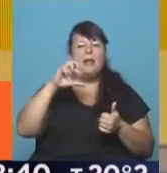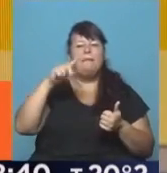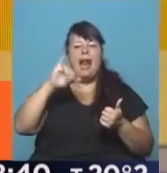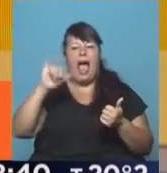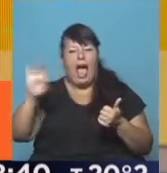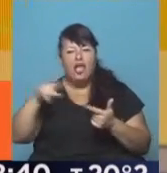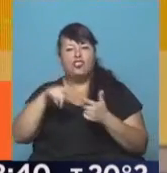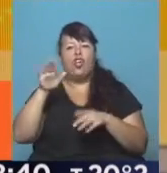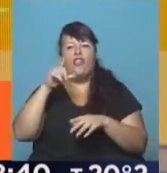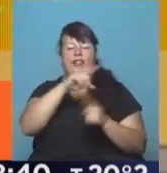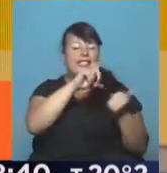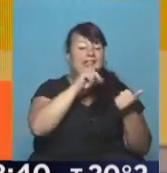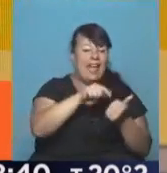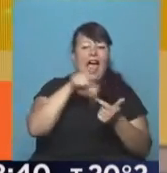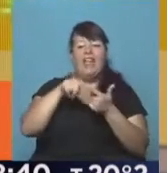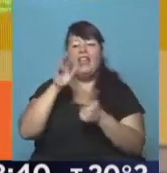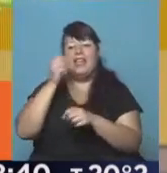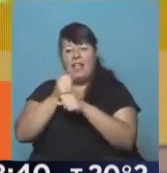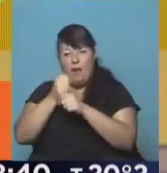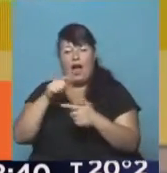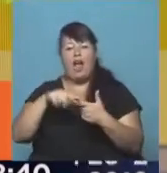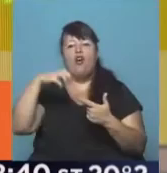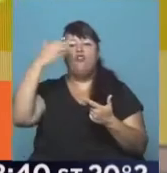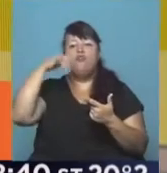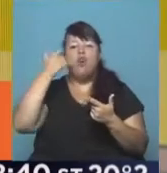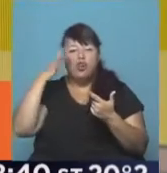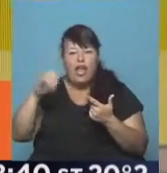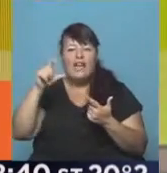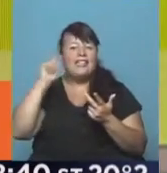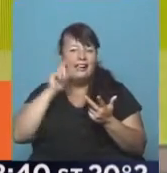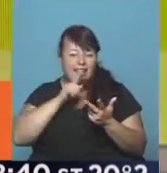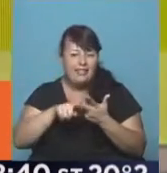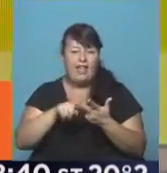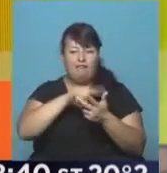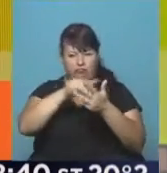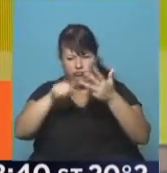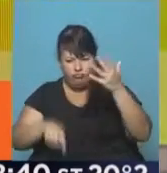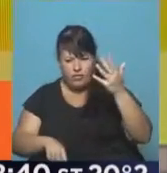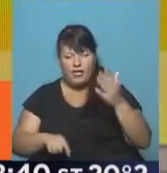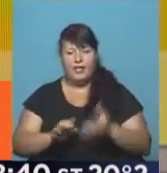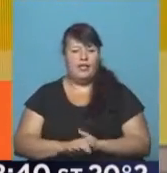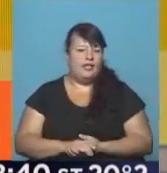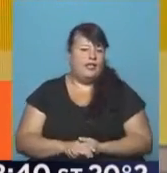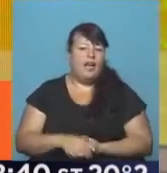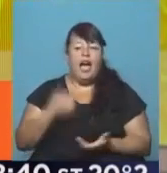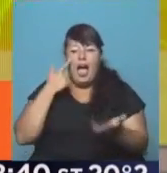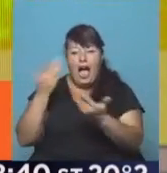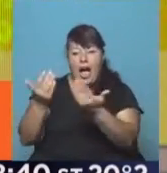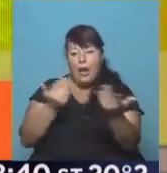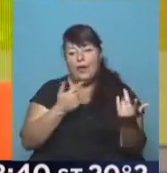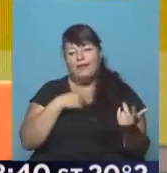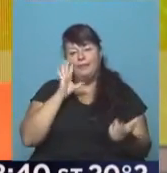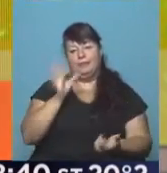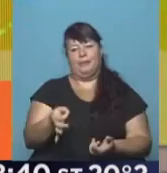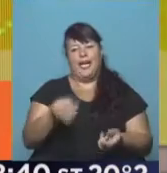palacio por la corriente federal de trabajadores pablo moyano por la cgt escuchando el otro no se da